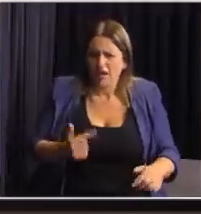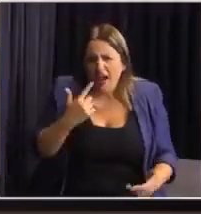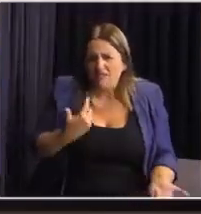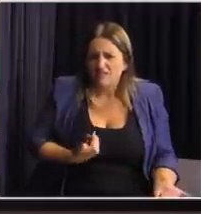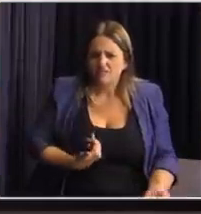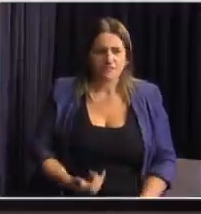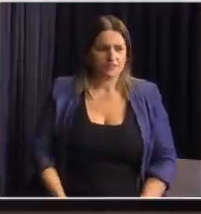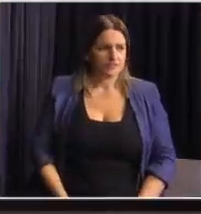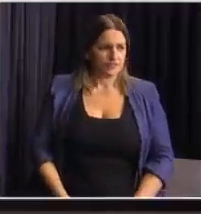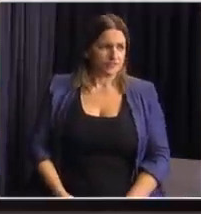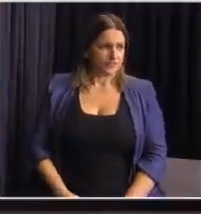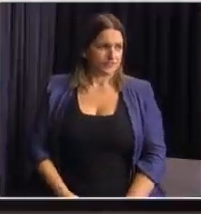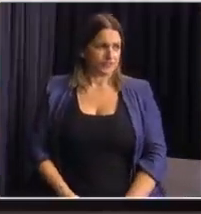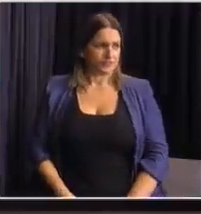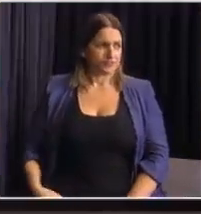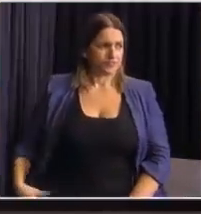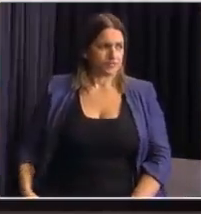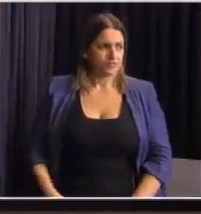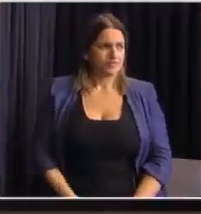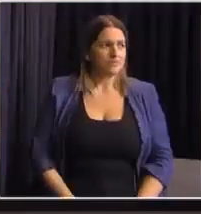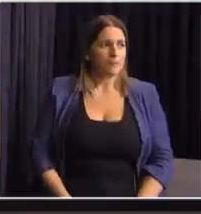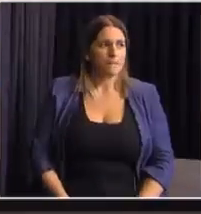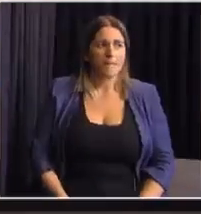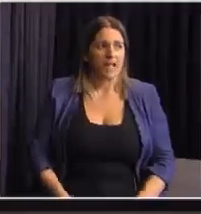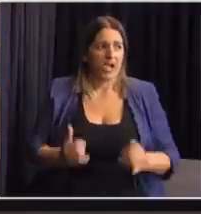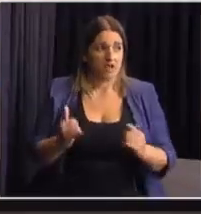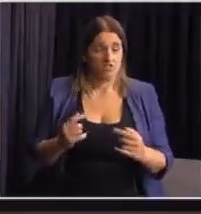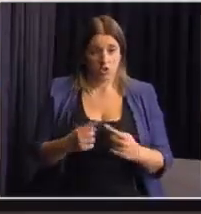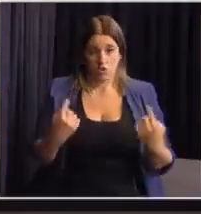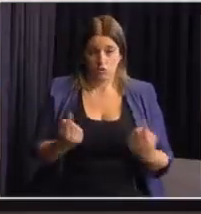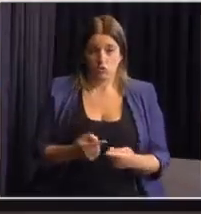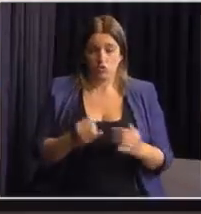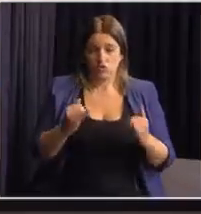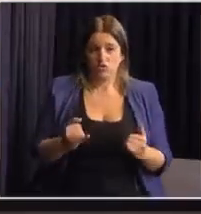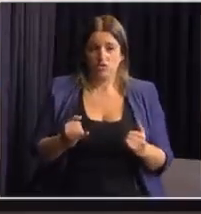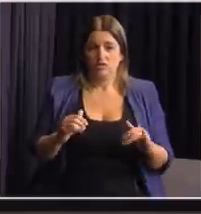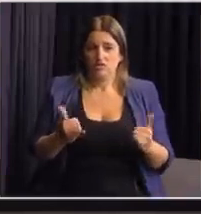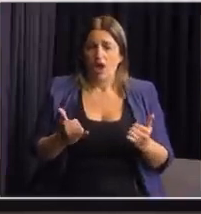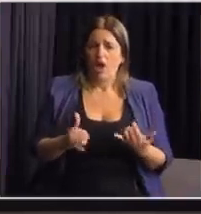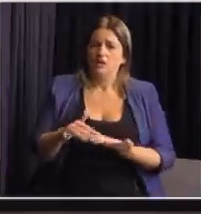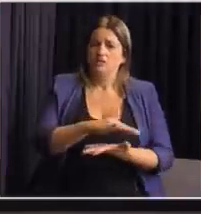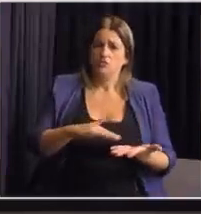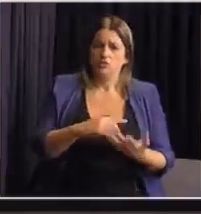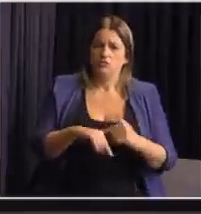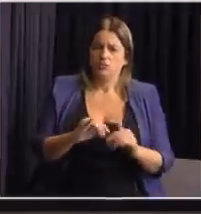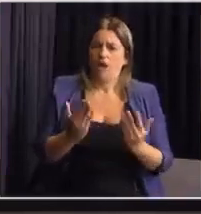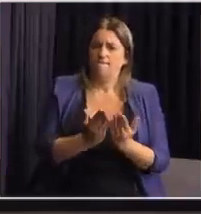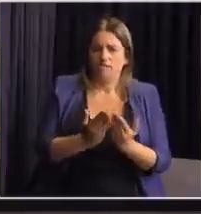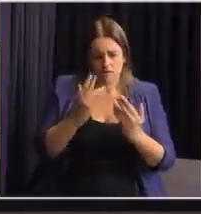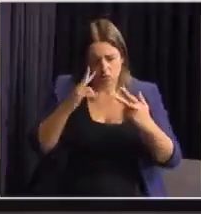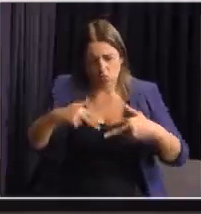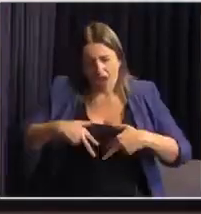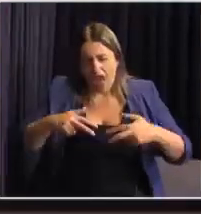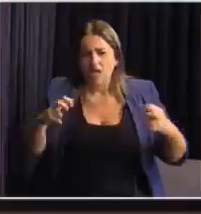respecto, gracias. Muy bien. Nosotros tenemos situaciones estudiadas y